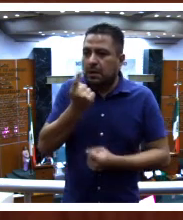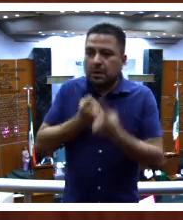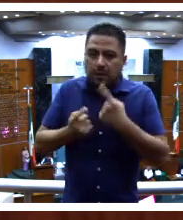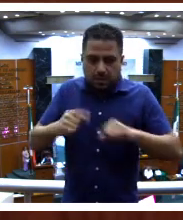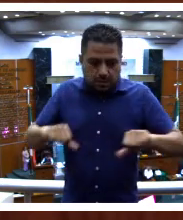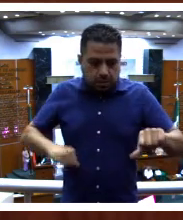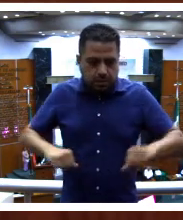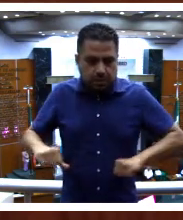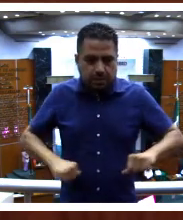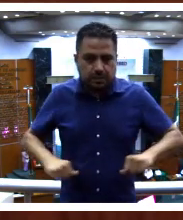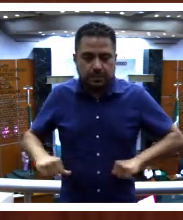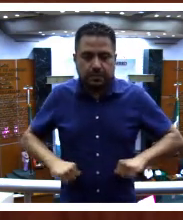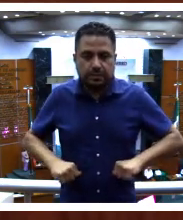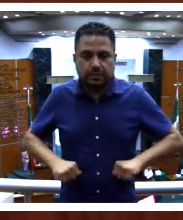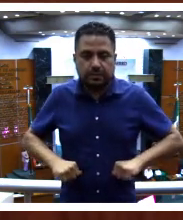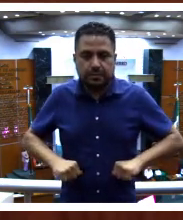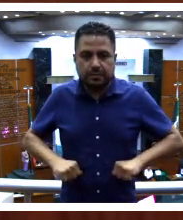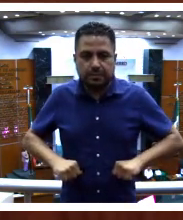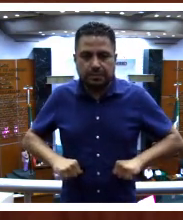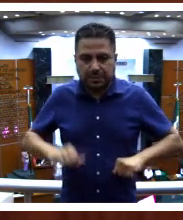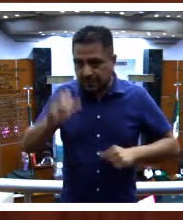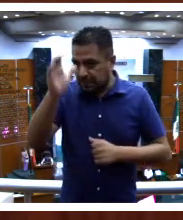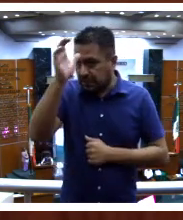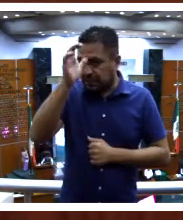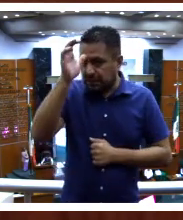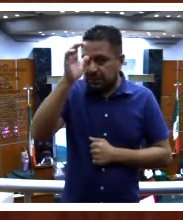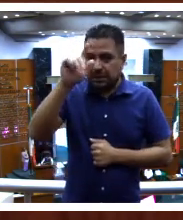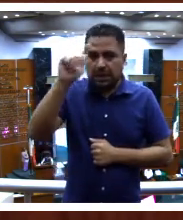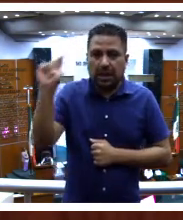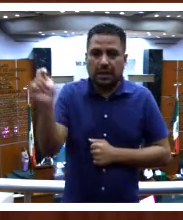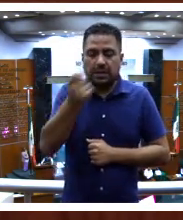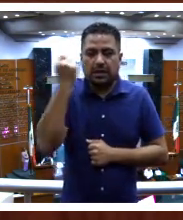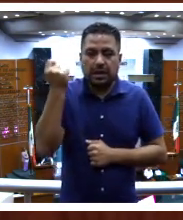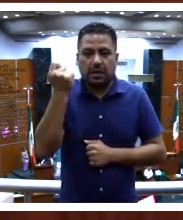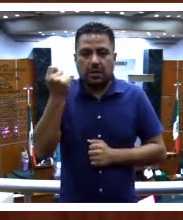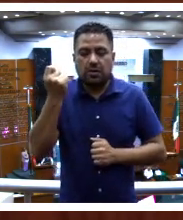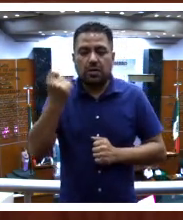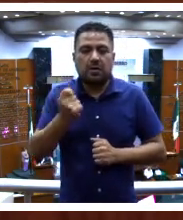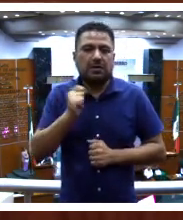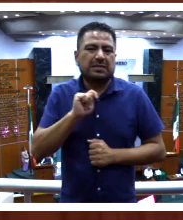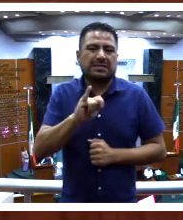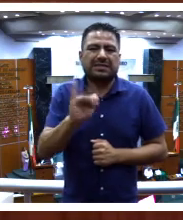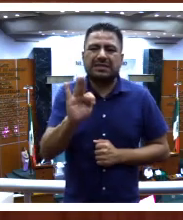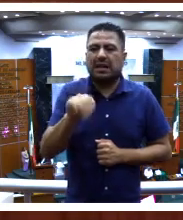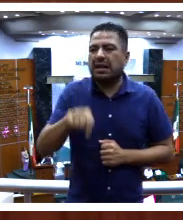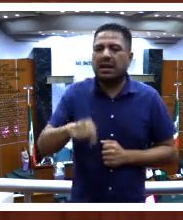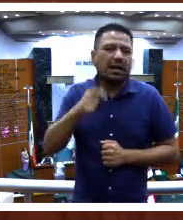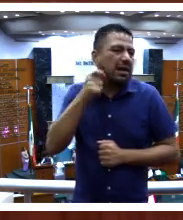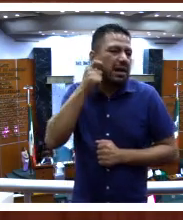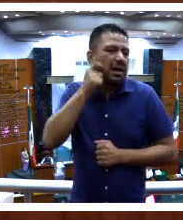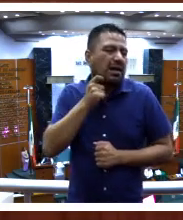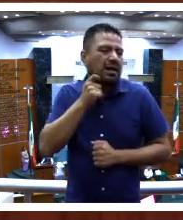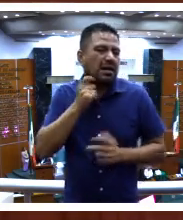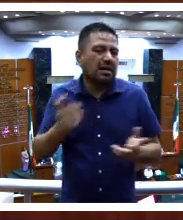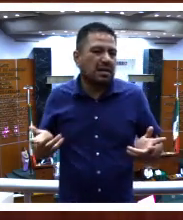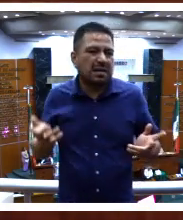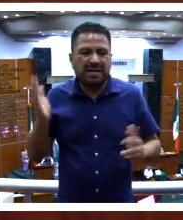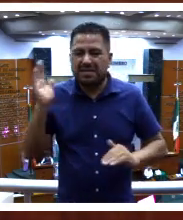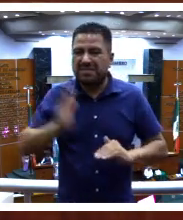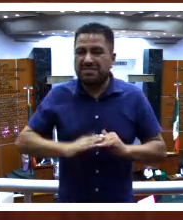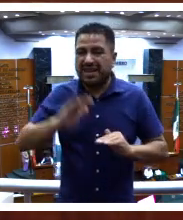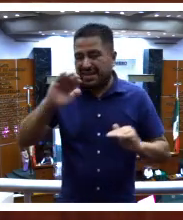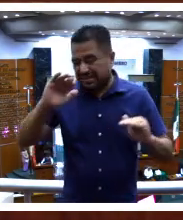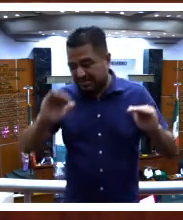actividades en cuanto a ciencia y tecnología. Si de por sí Guerrero estamos muy